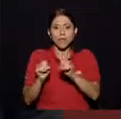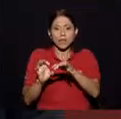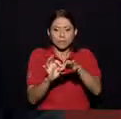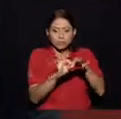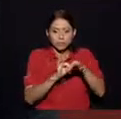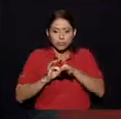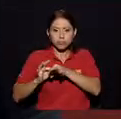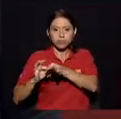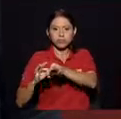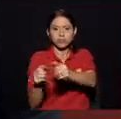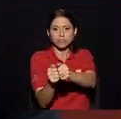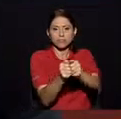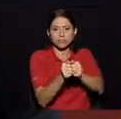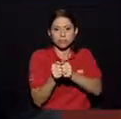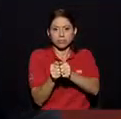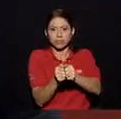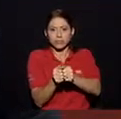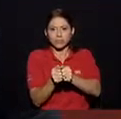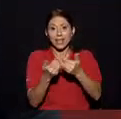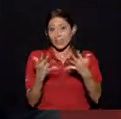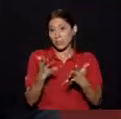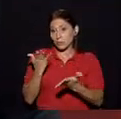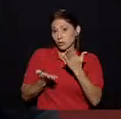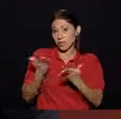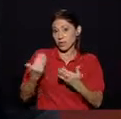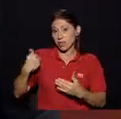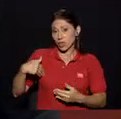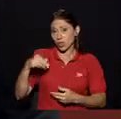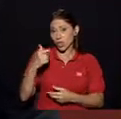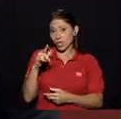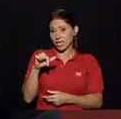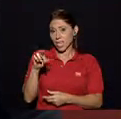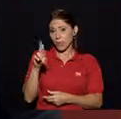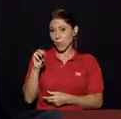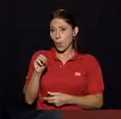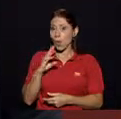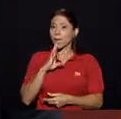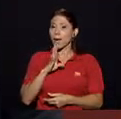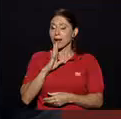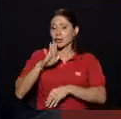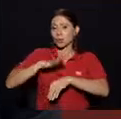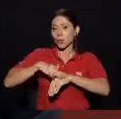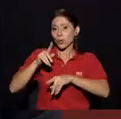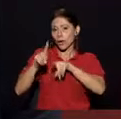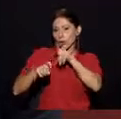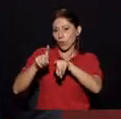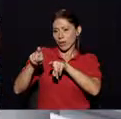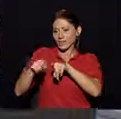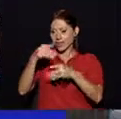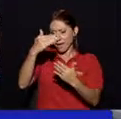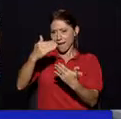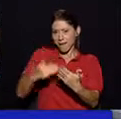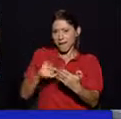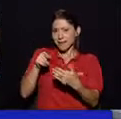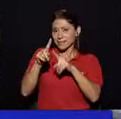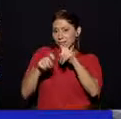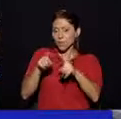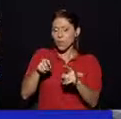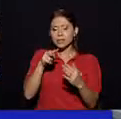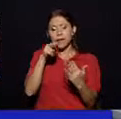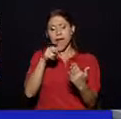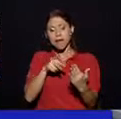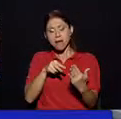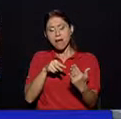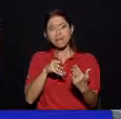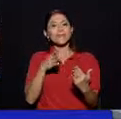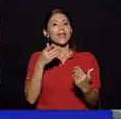y justamente dentro de la encuesta que posiblemente don Guillermo ahora nos apuntará, hay, por ejemplo, algunas